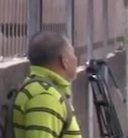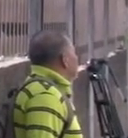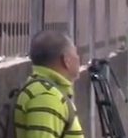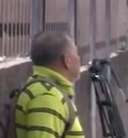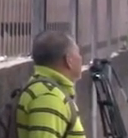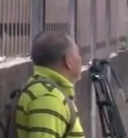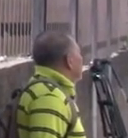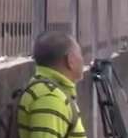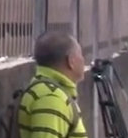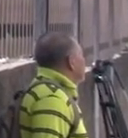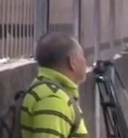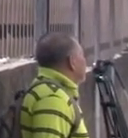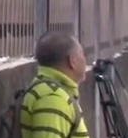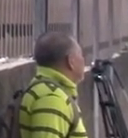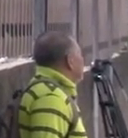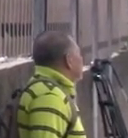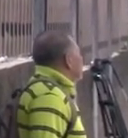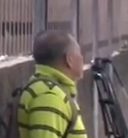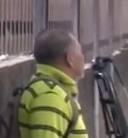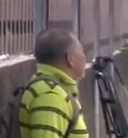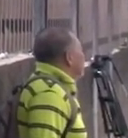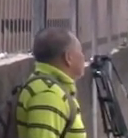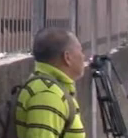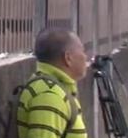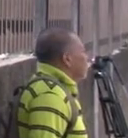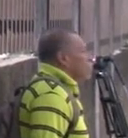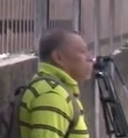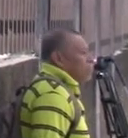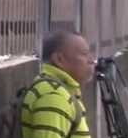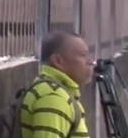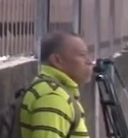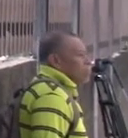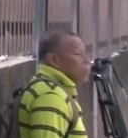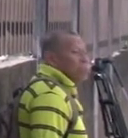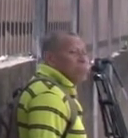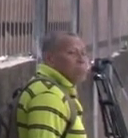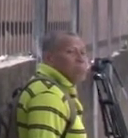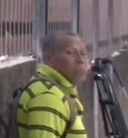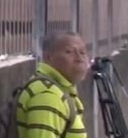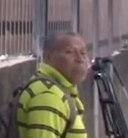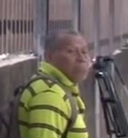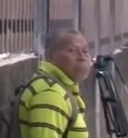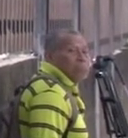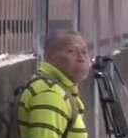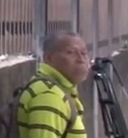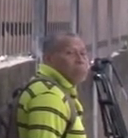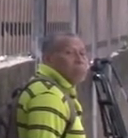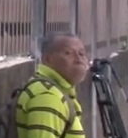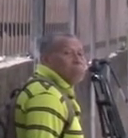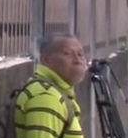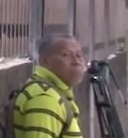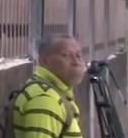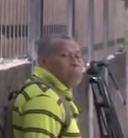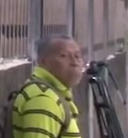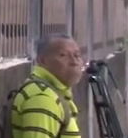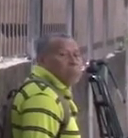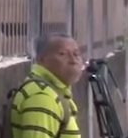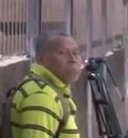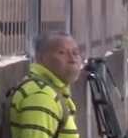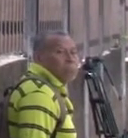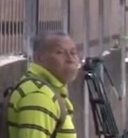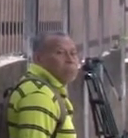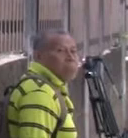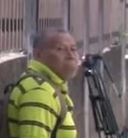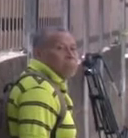votación es tan complicado porque con el voto cruzados en un recuerdo hubieron personas que se complicaron en el momento de